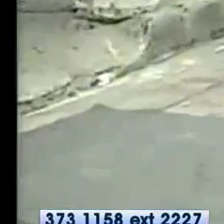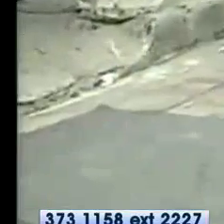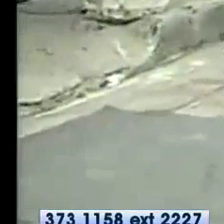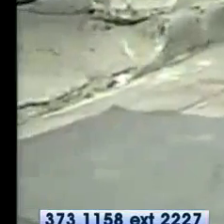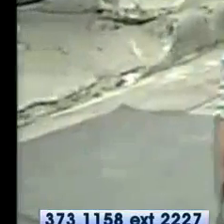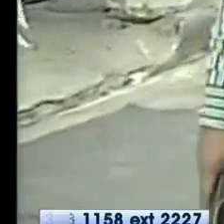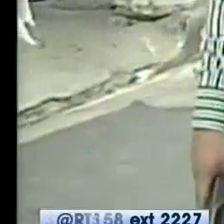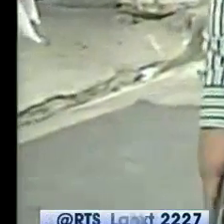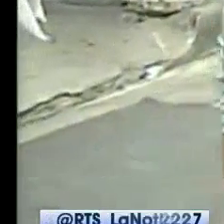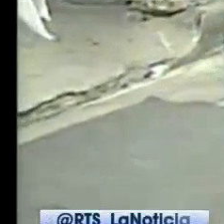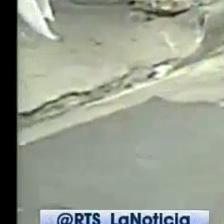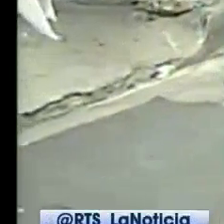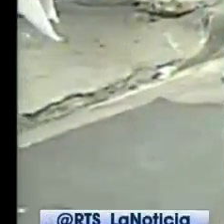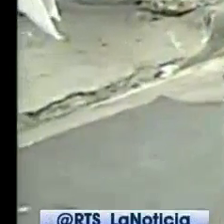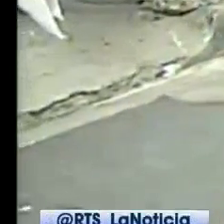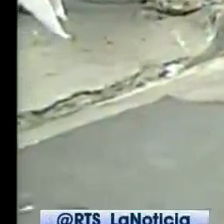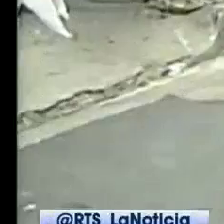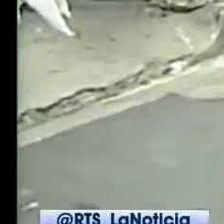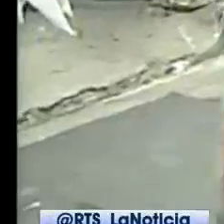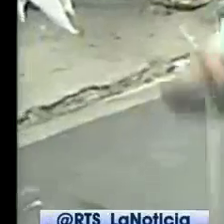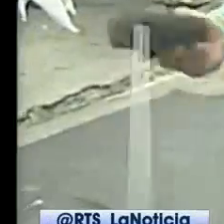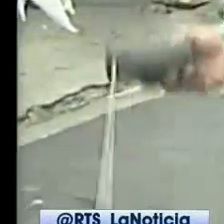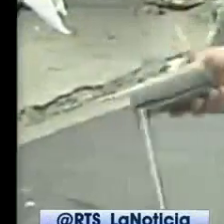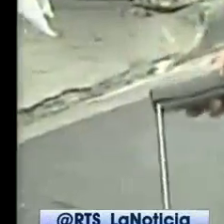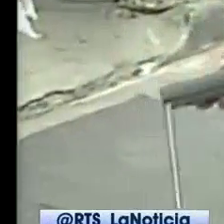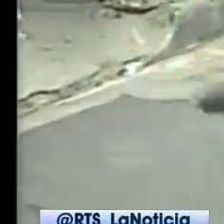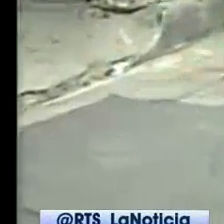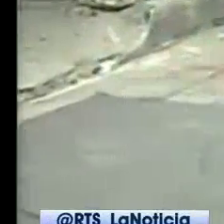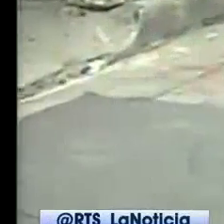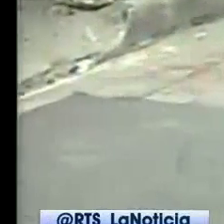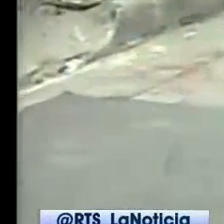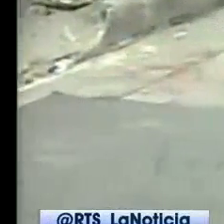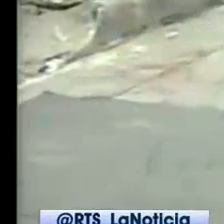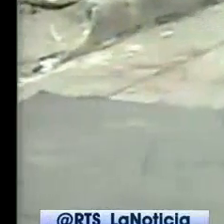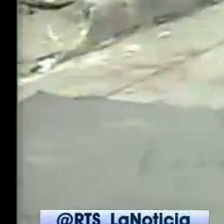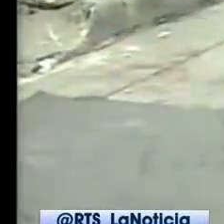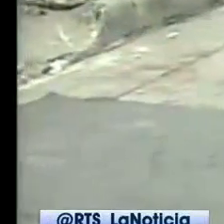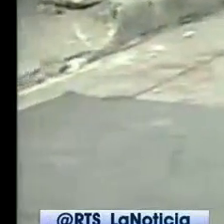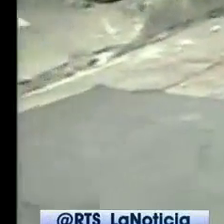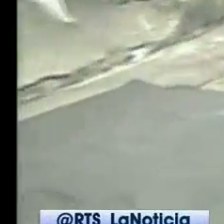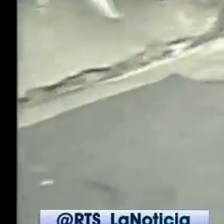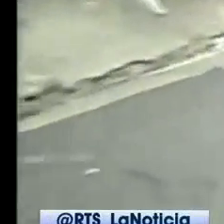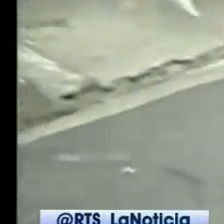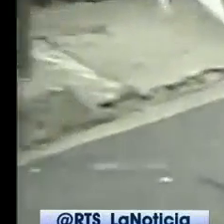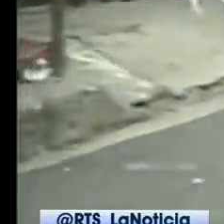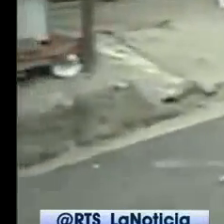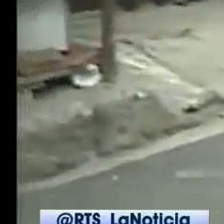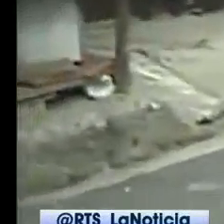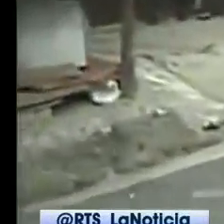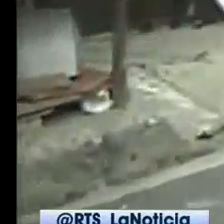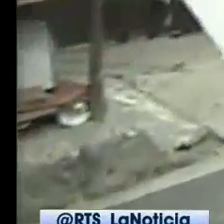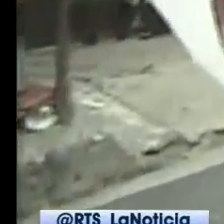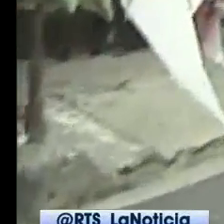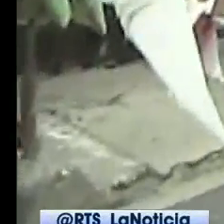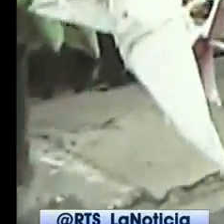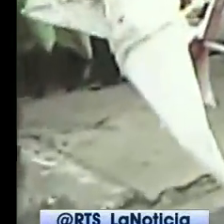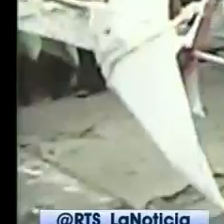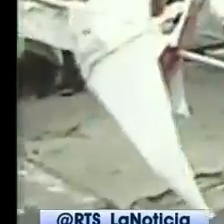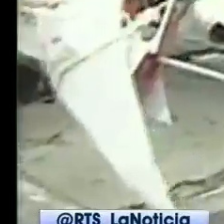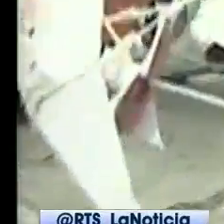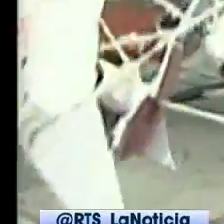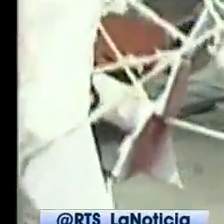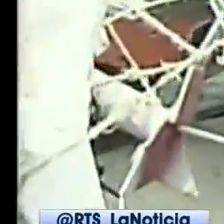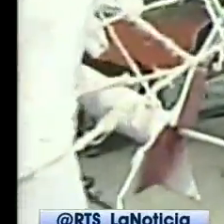encuentro acá en Medardo Ángel Silva, entre la 15 y la 16, donde vemos que ya están elaborando aquí, por ejemplo, lo que yo podría